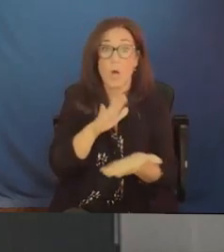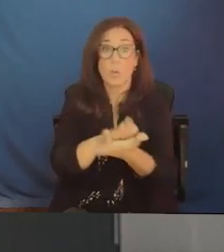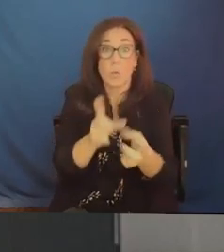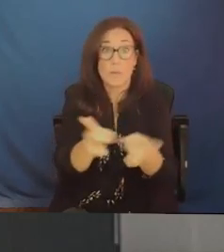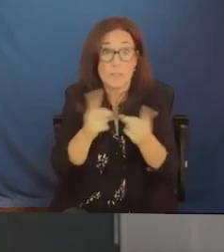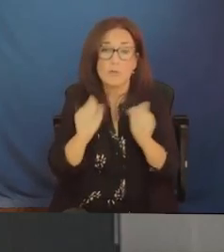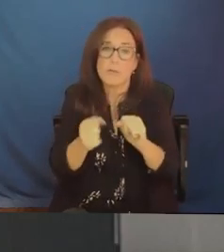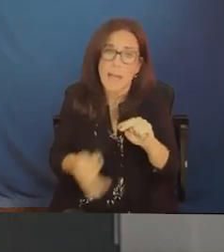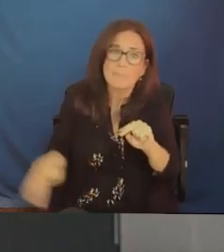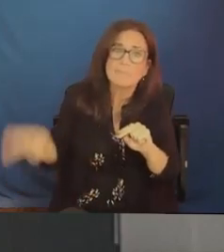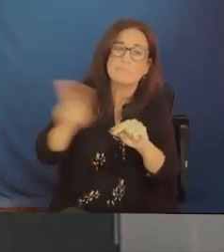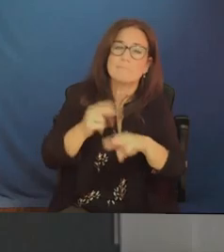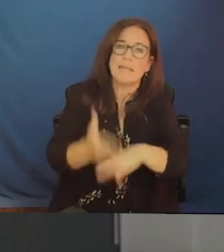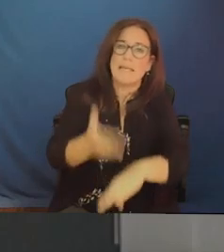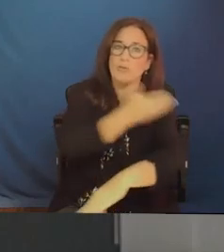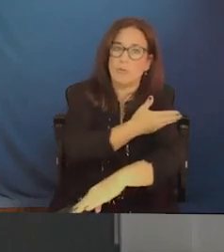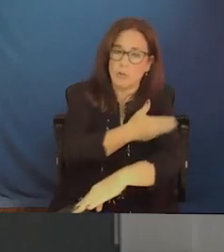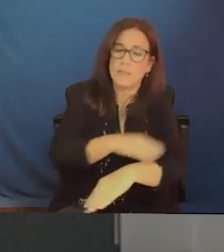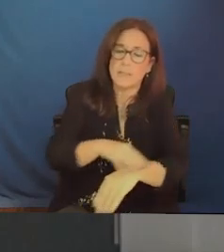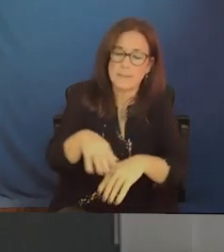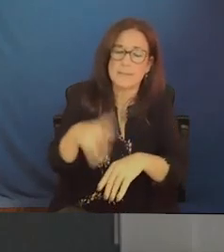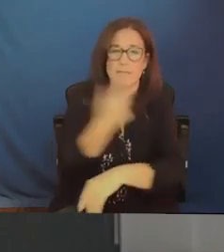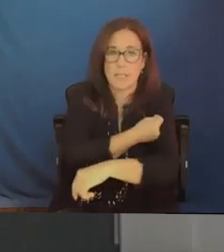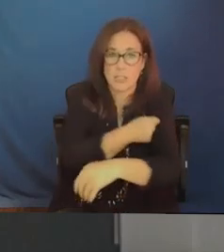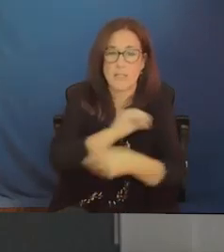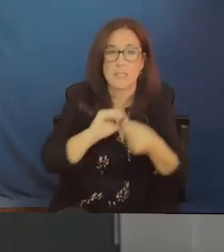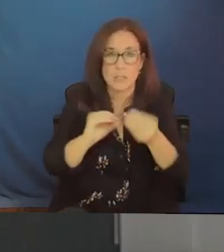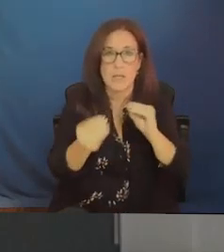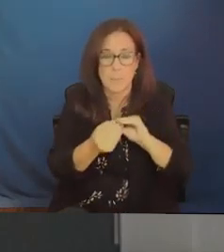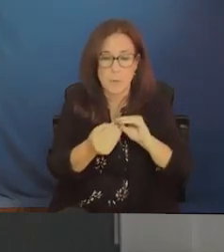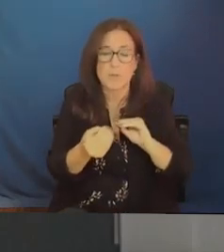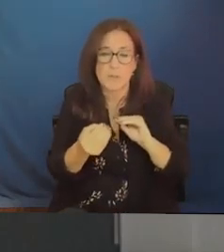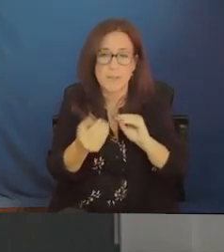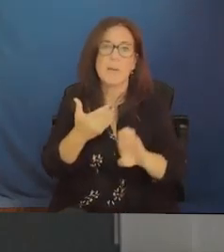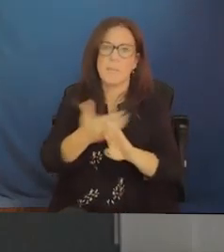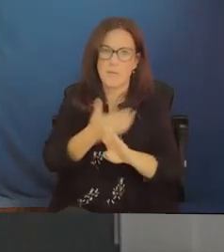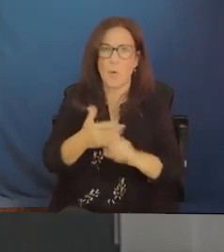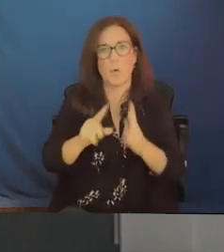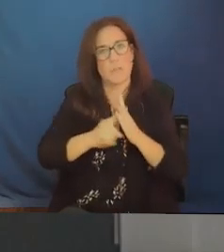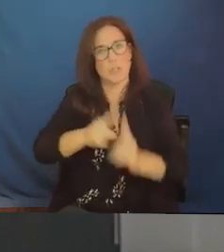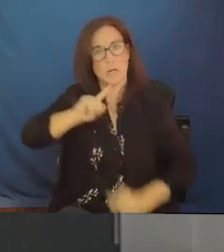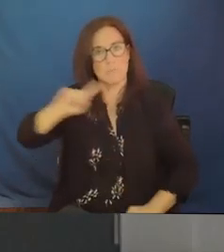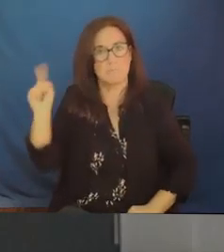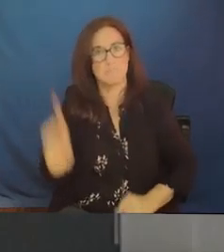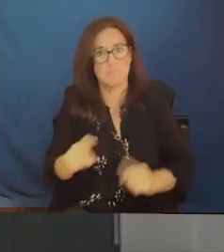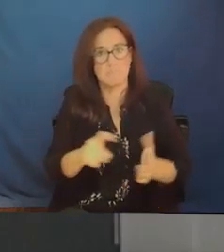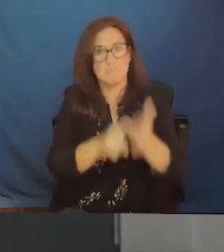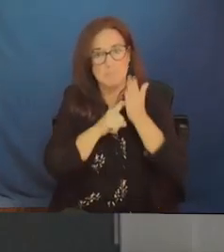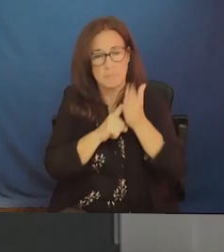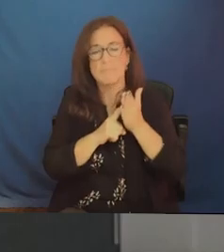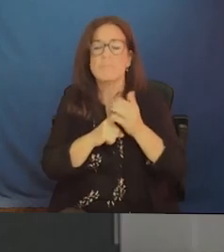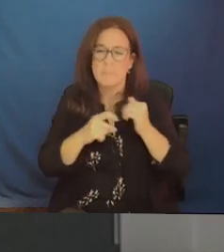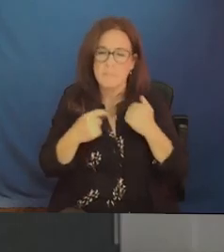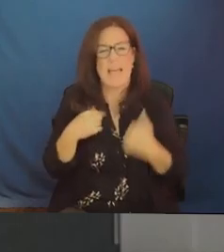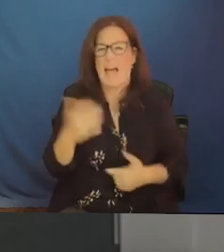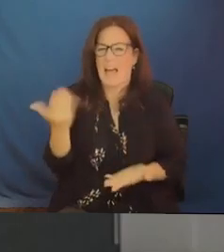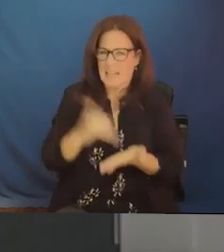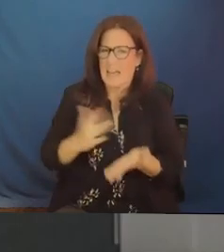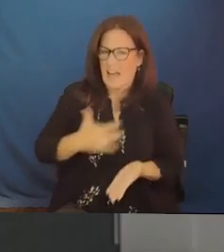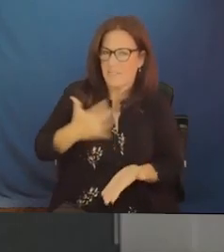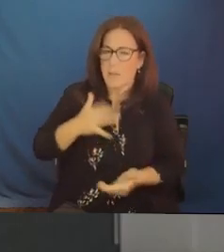forma voluntaria antes de que se haga el requisito que de nuevo creo que se realizará más adelante yo